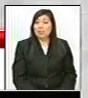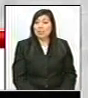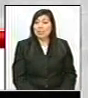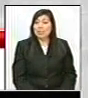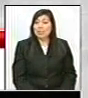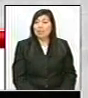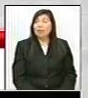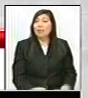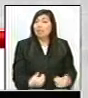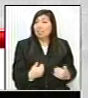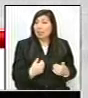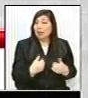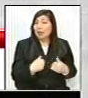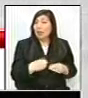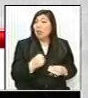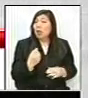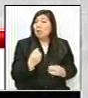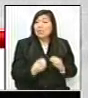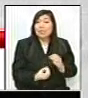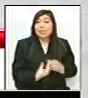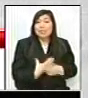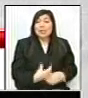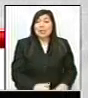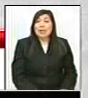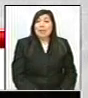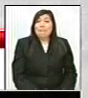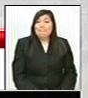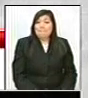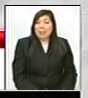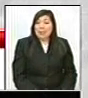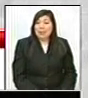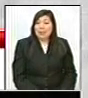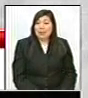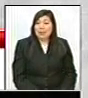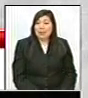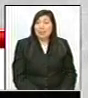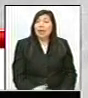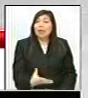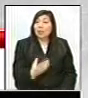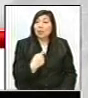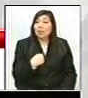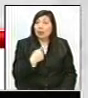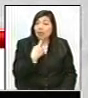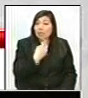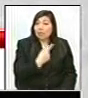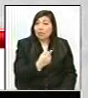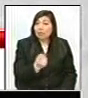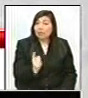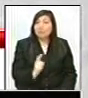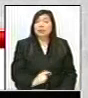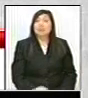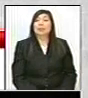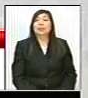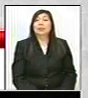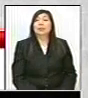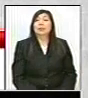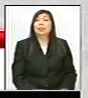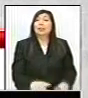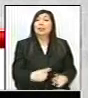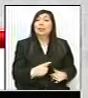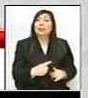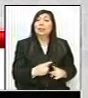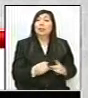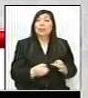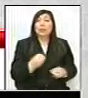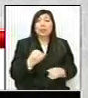presidente, tuvo que haberse hecho el 11 de septiembre. Quiero invocar una sentencia del Tribunal de